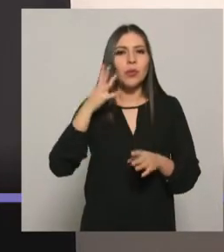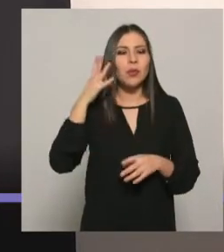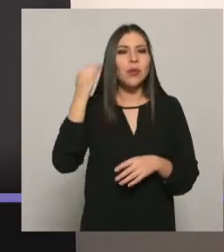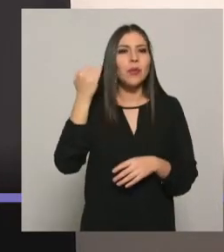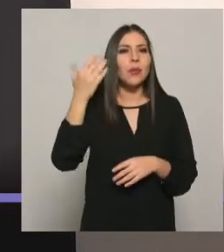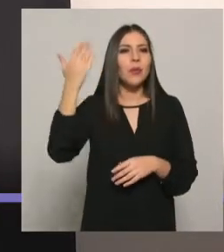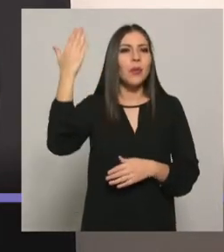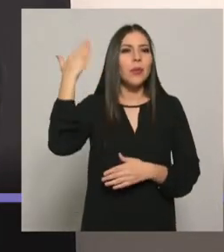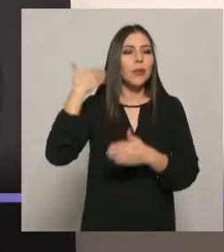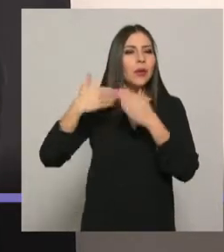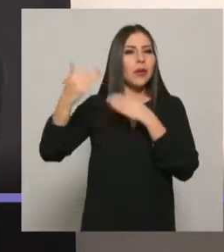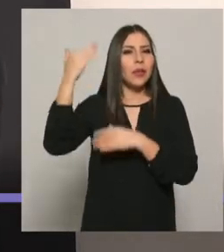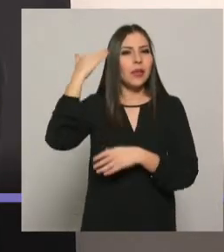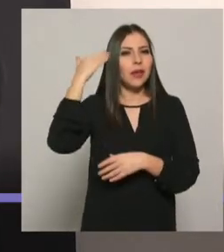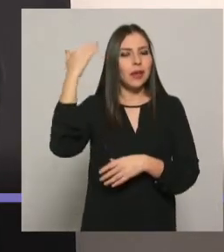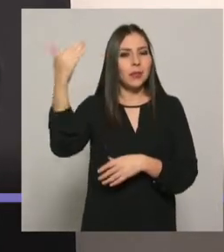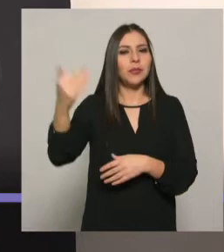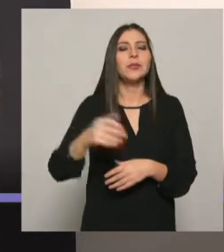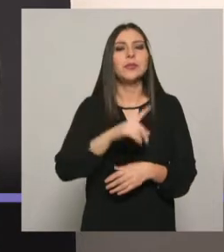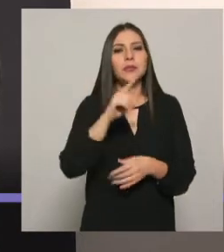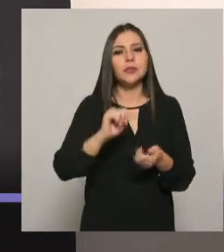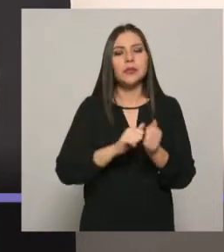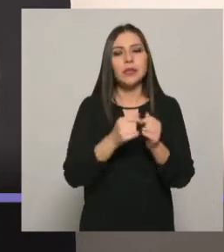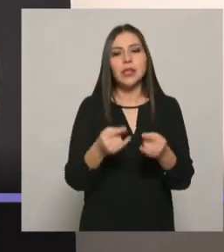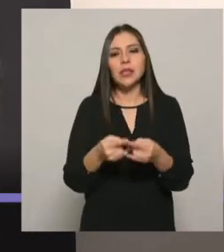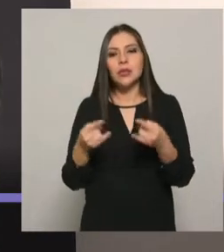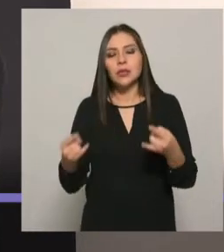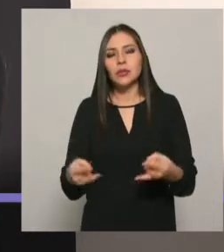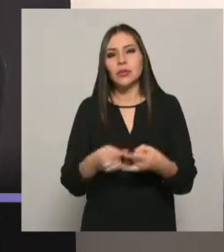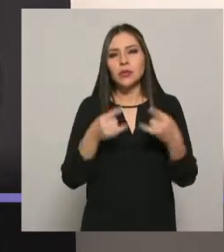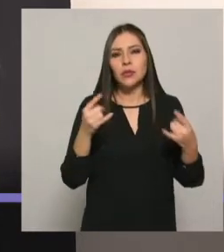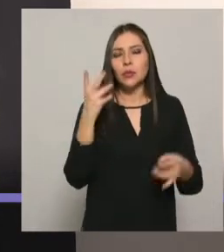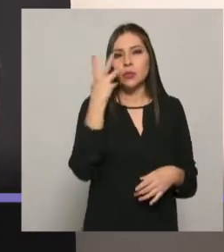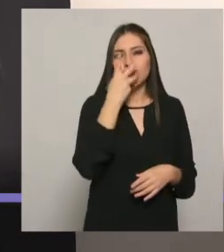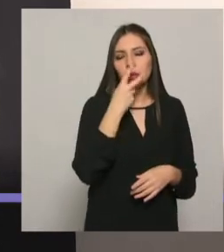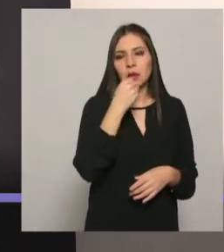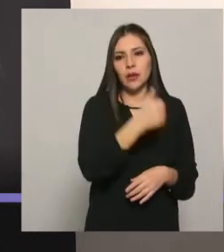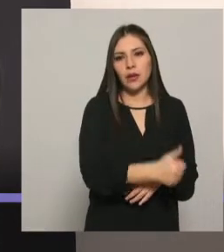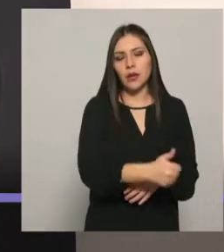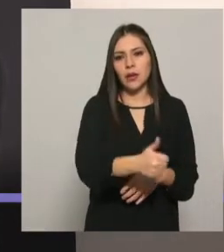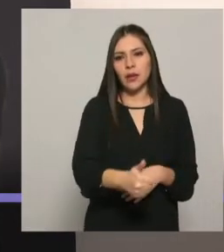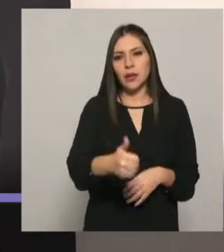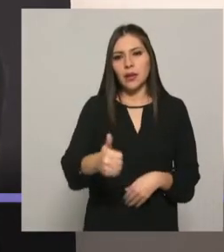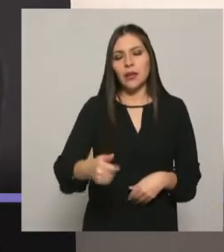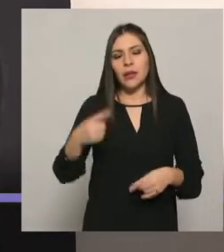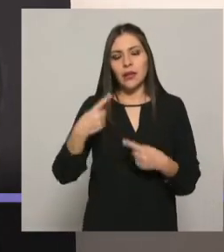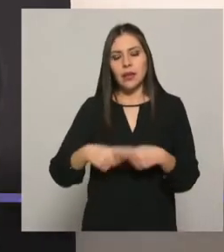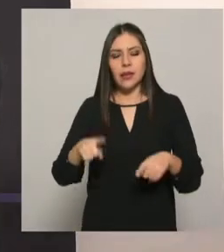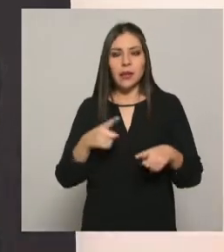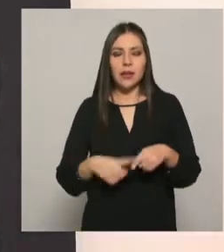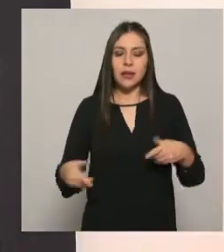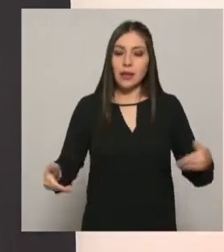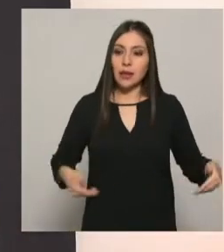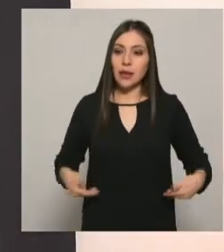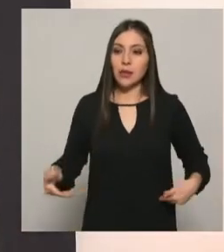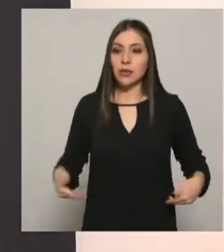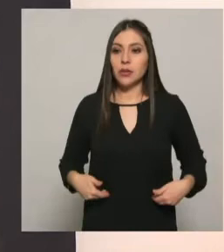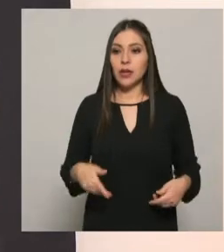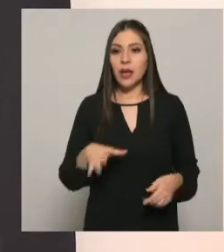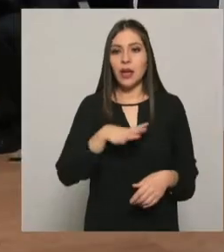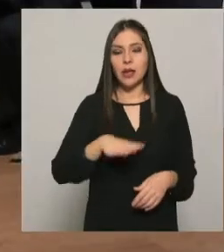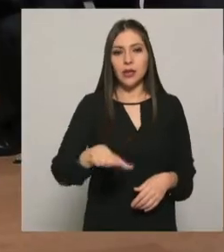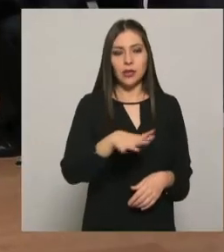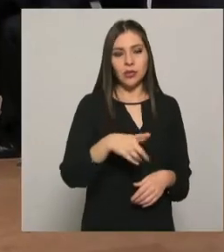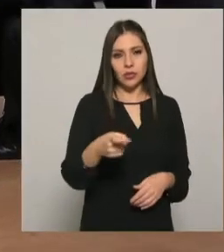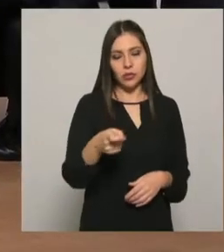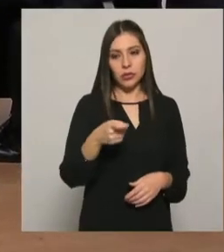época, y lo bellísimo que van siendo las historias de cada una de las obras de teatro que tenemos en Xochimilco.